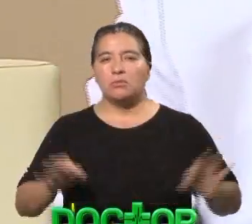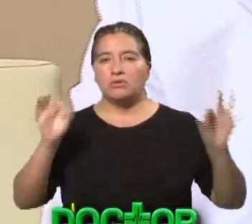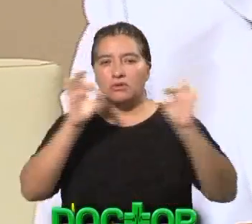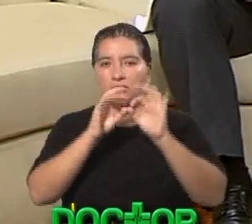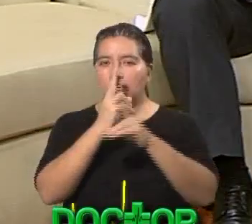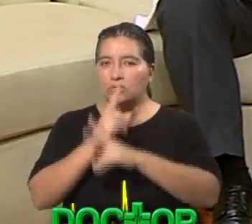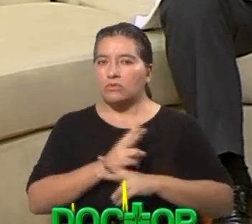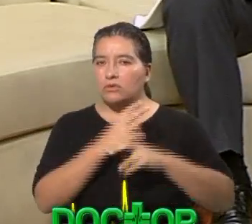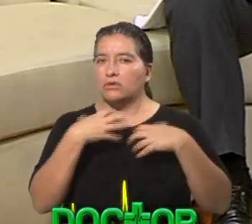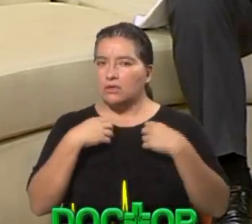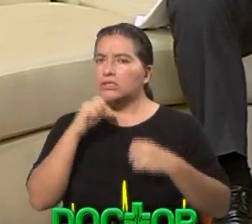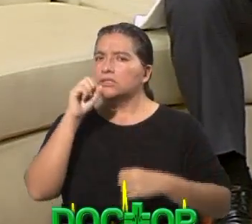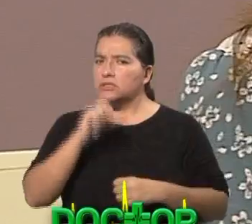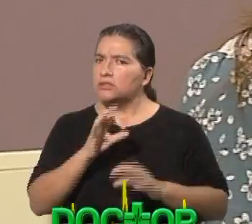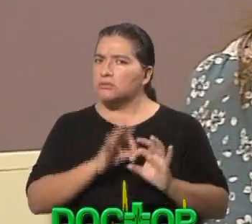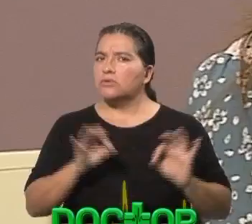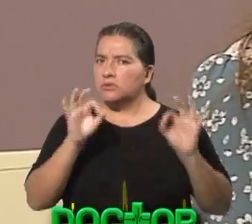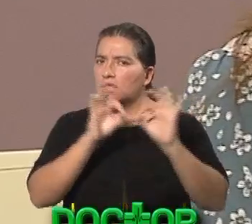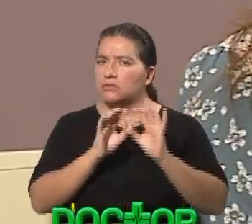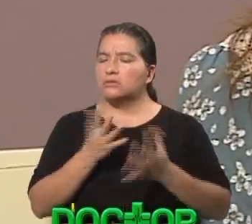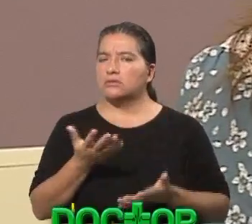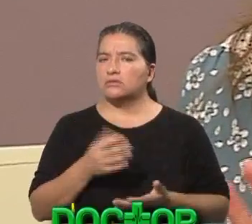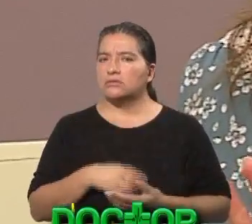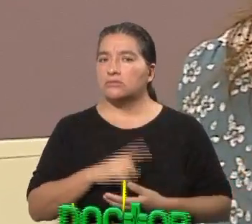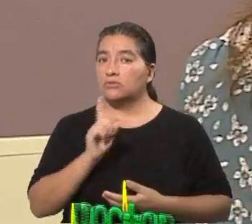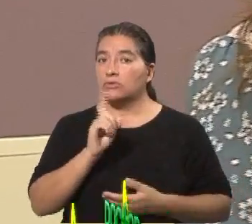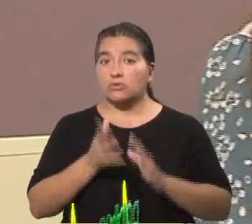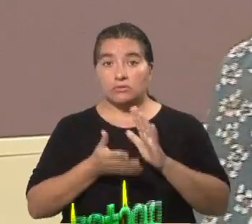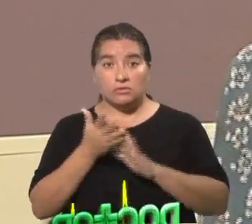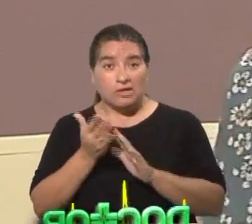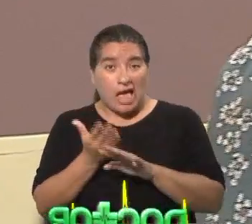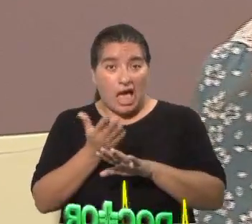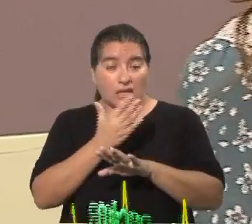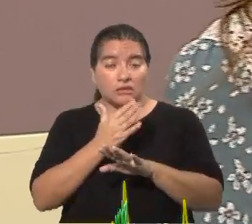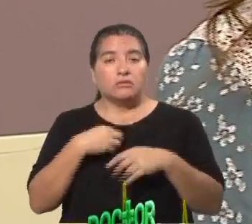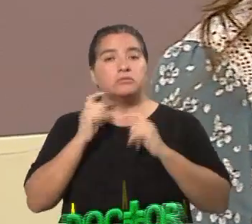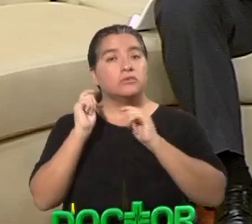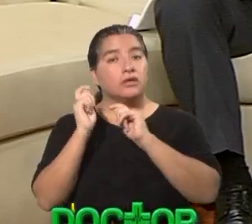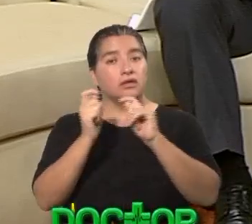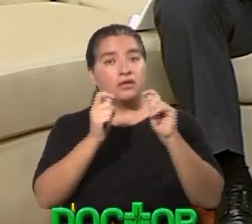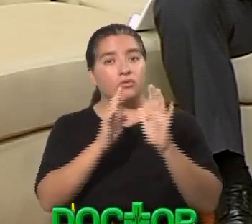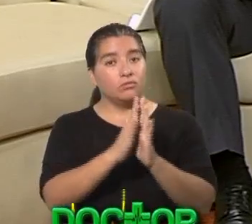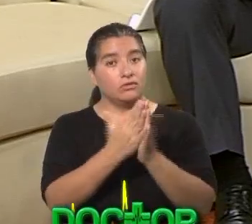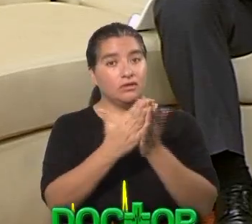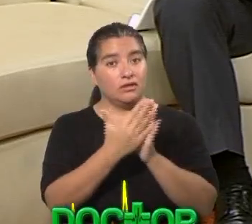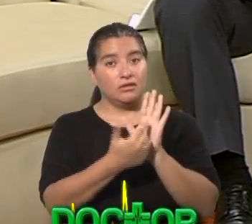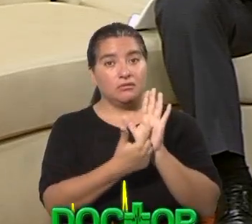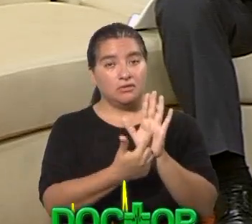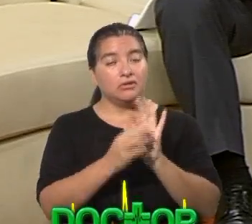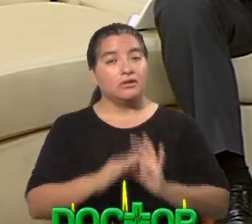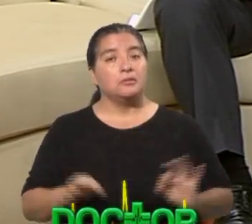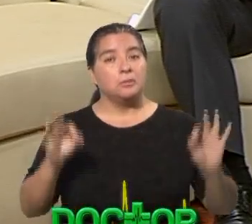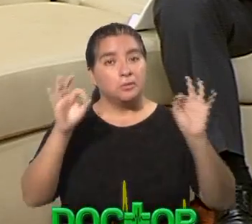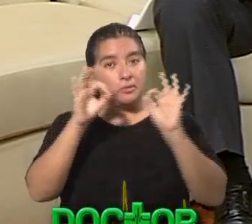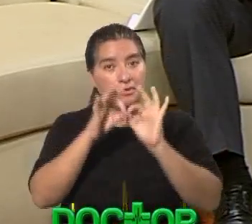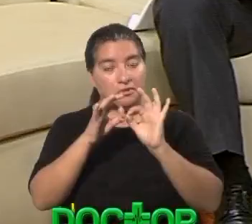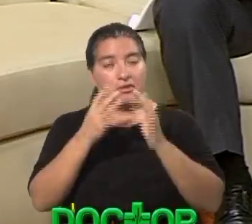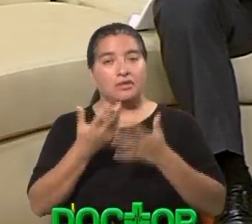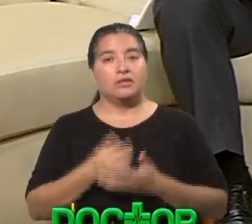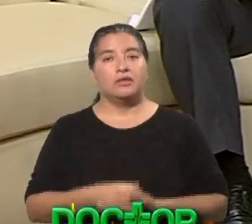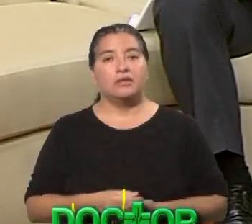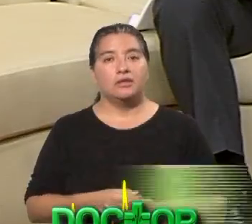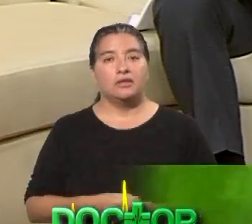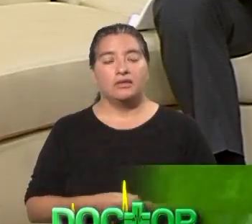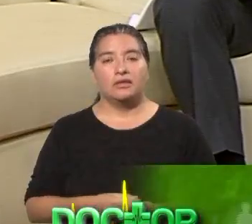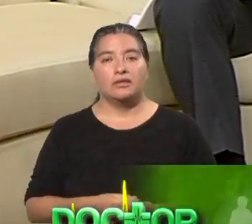cuidar salud. Muy útiles, sobre todo. Bien, pero no nos vamos antes sin regalar un libro como este importante, gracias al